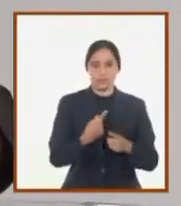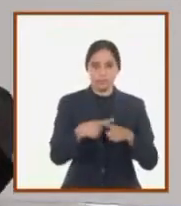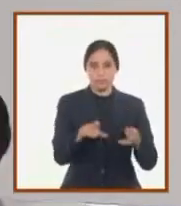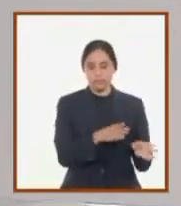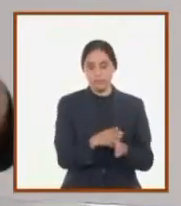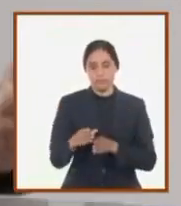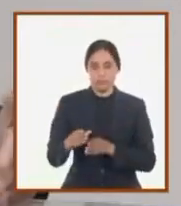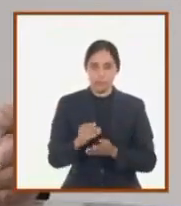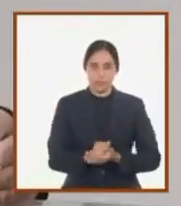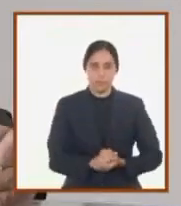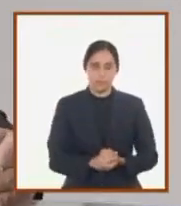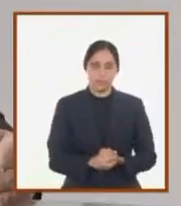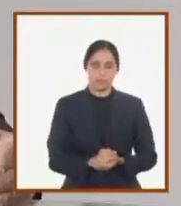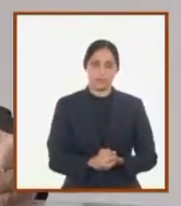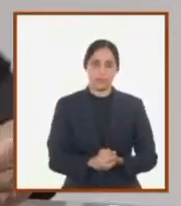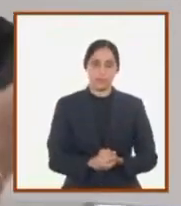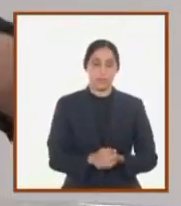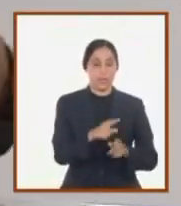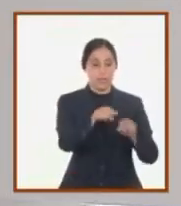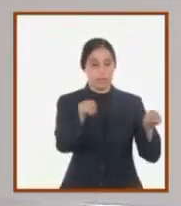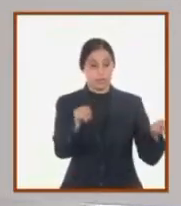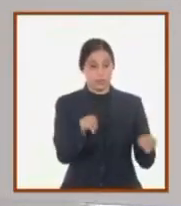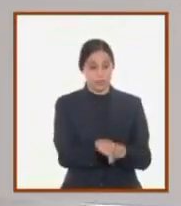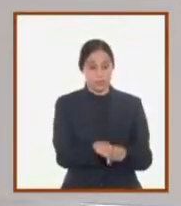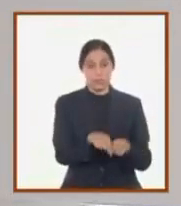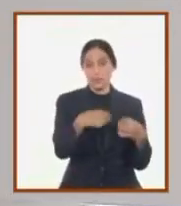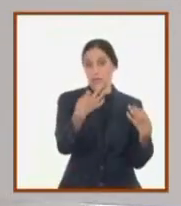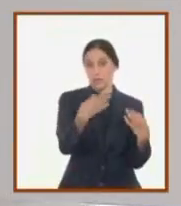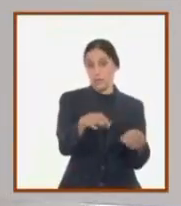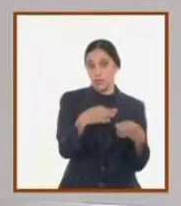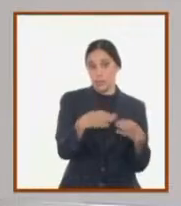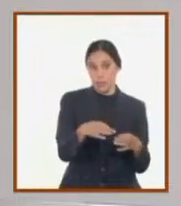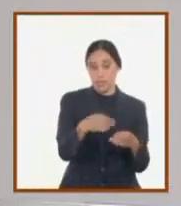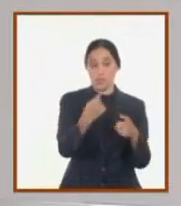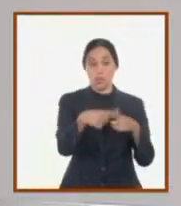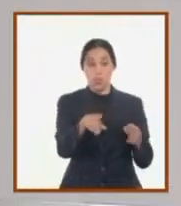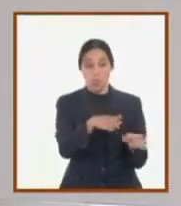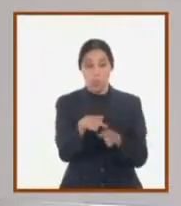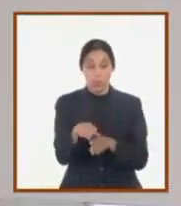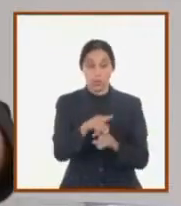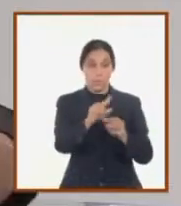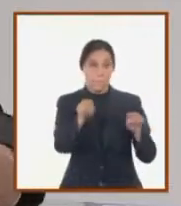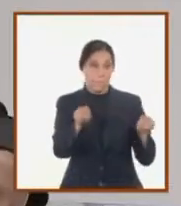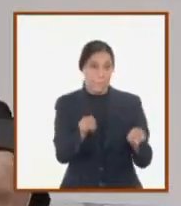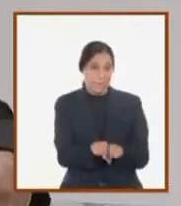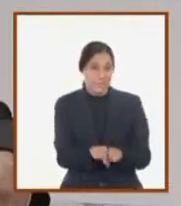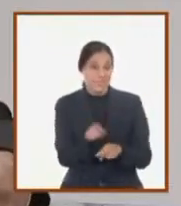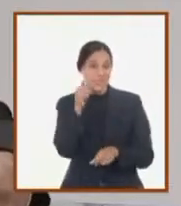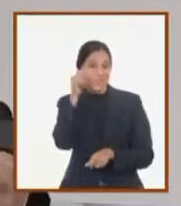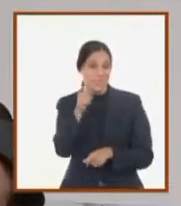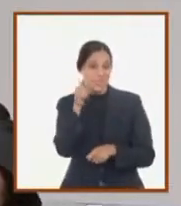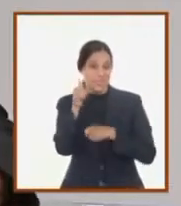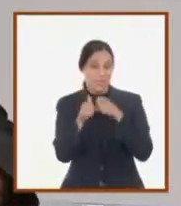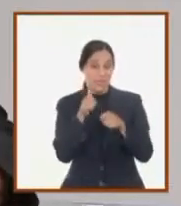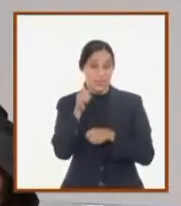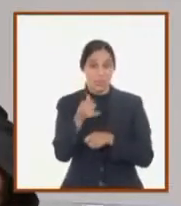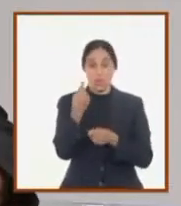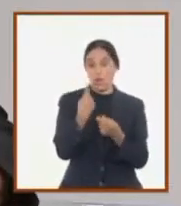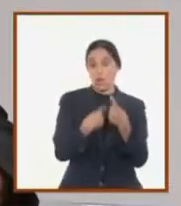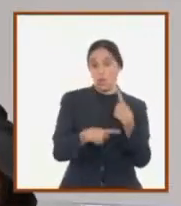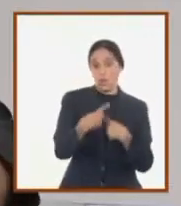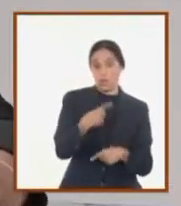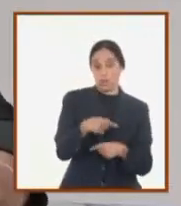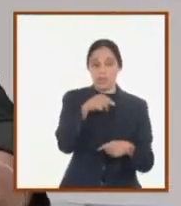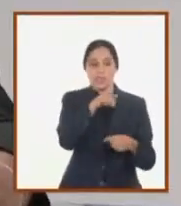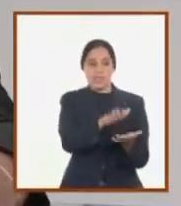aneiro adelantaba está el depósito de documentos está el depósito de la fototeca y visuales y está la hemeroteca donde se